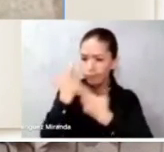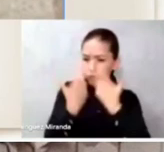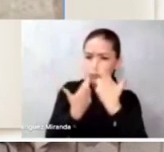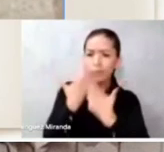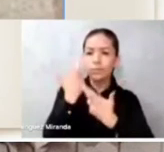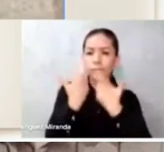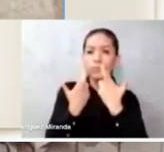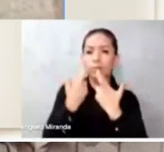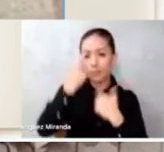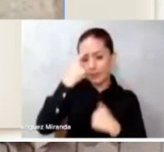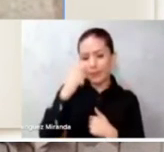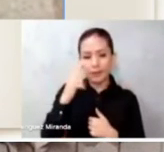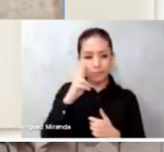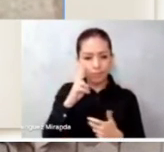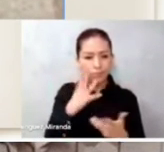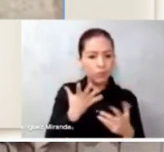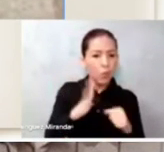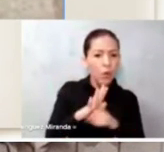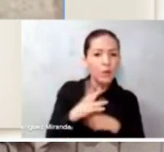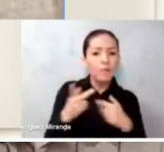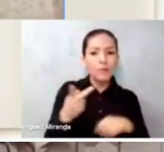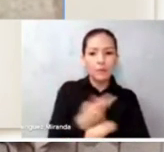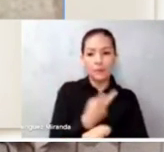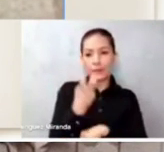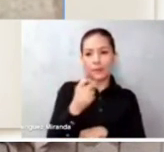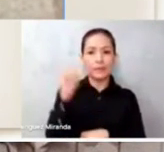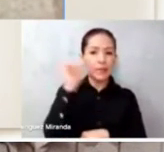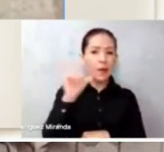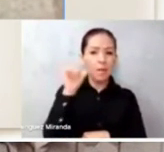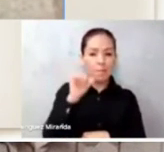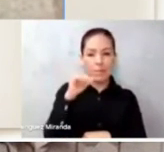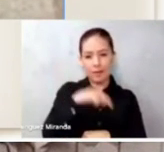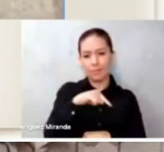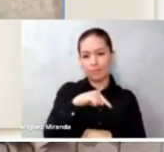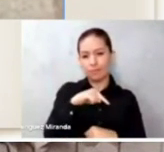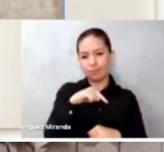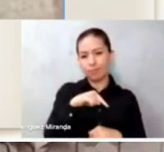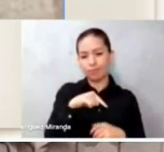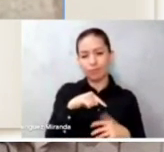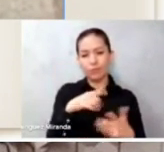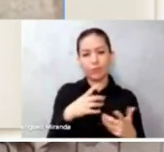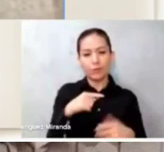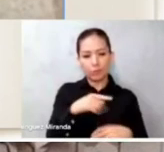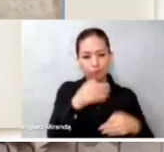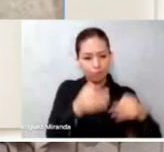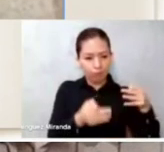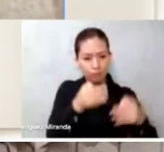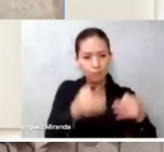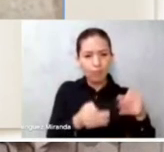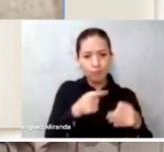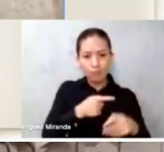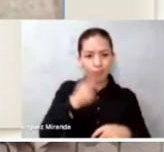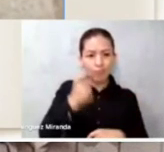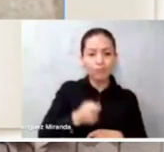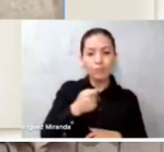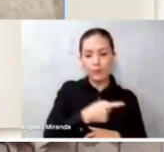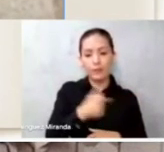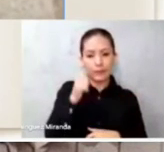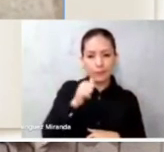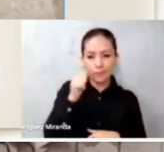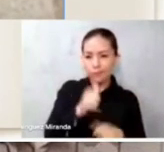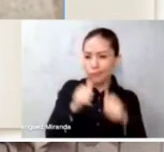impugnación, siempre en concordancia con los criterios de la Sala Superior y, sobre todo, atendiendo los principios de la